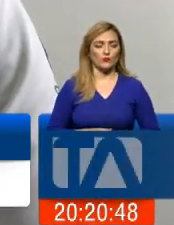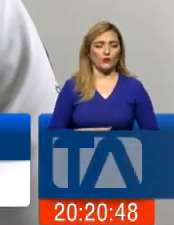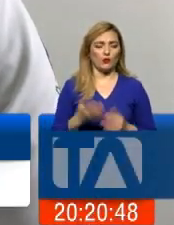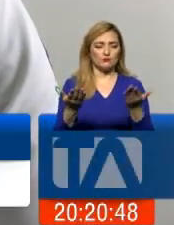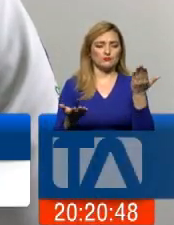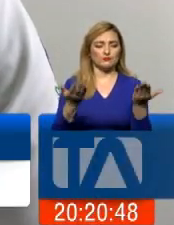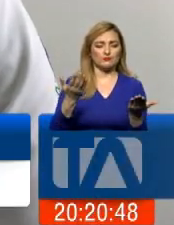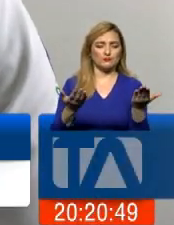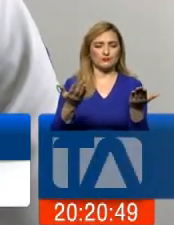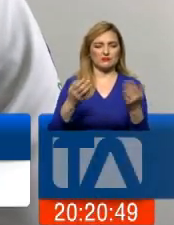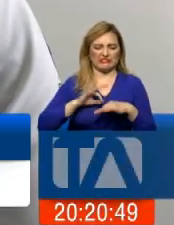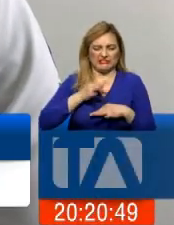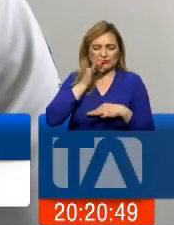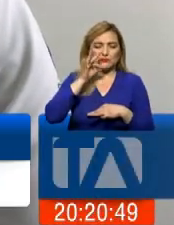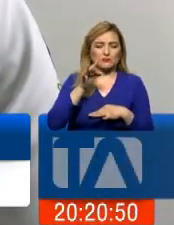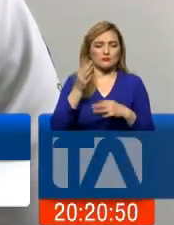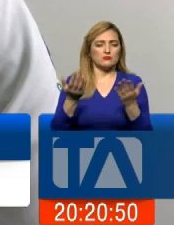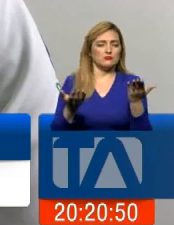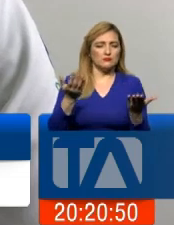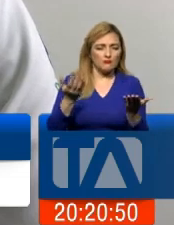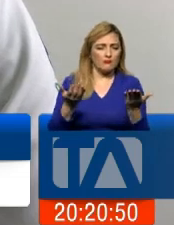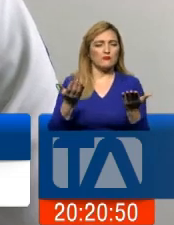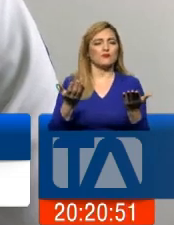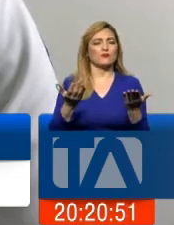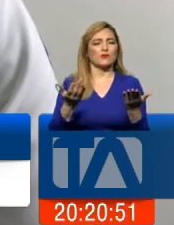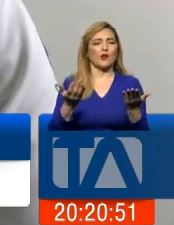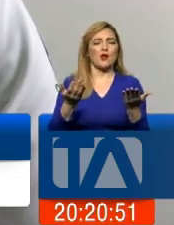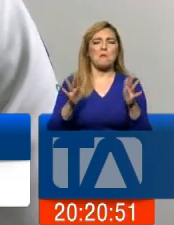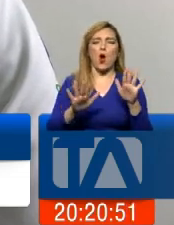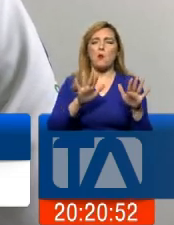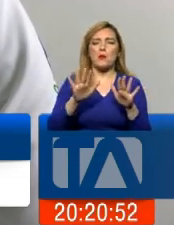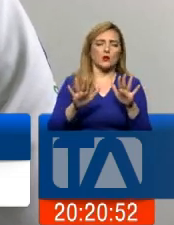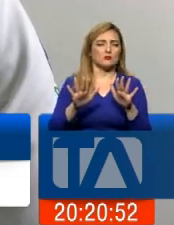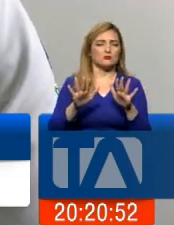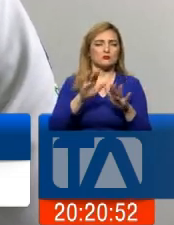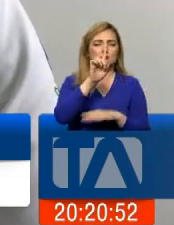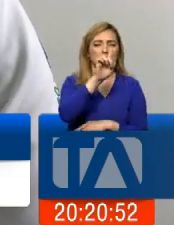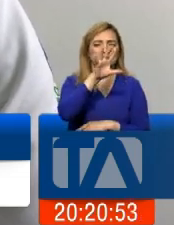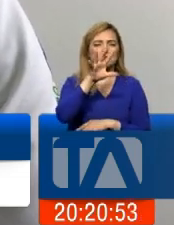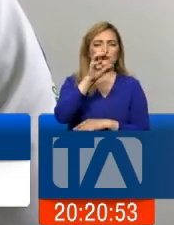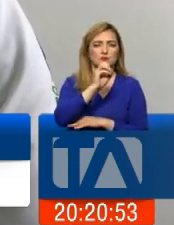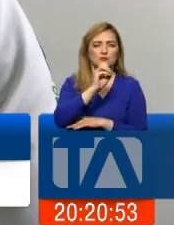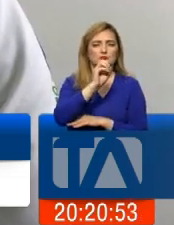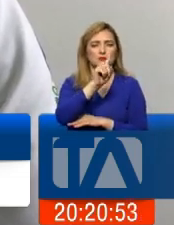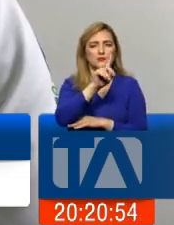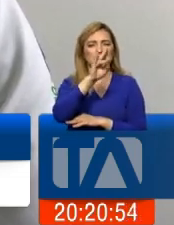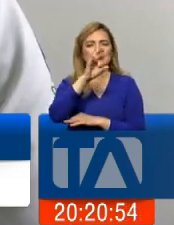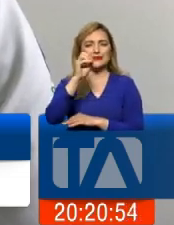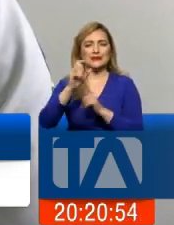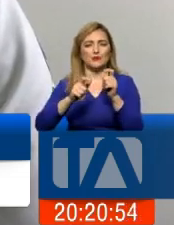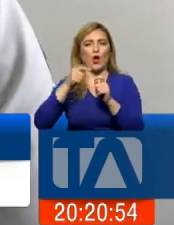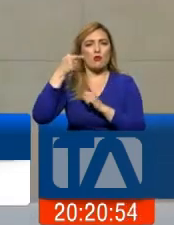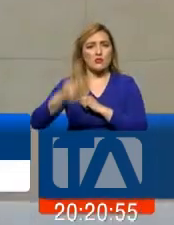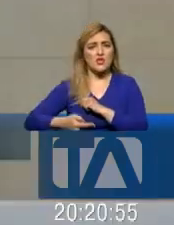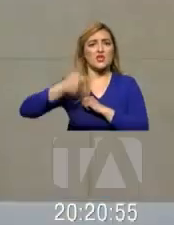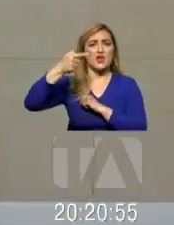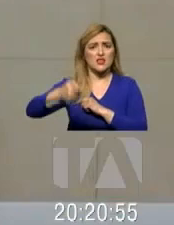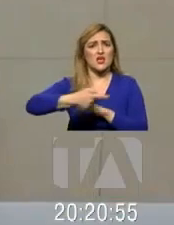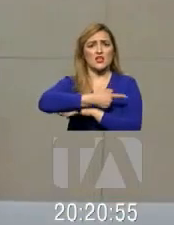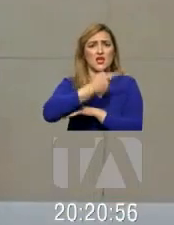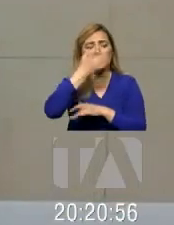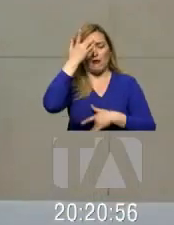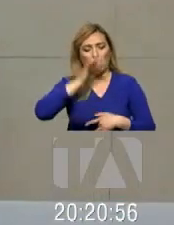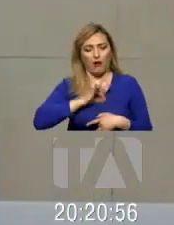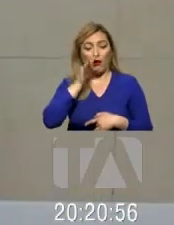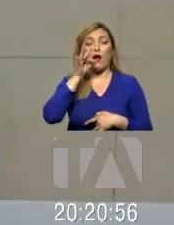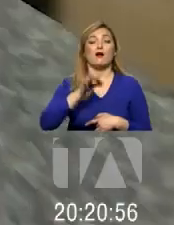lo que va de esta pandemia, nosotros nos mantenemos en un margen de 150 a 170 pacientes diarios. Lo cierto es